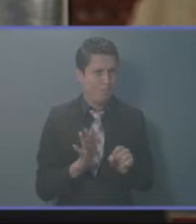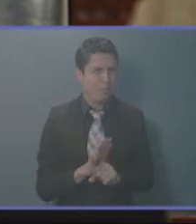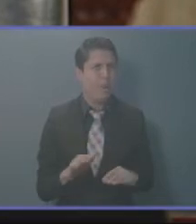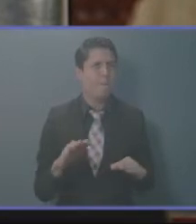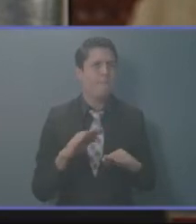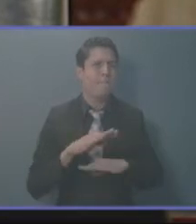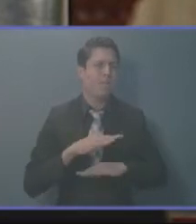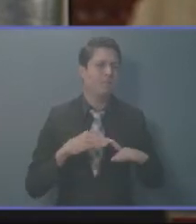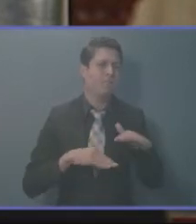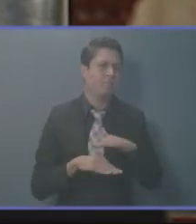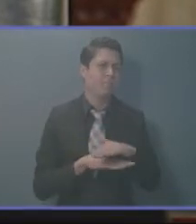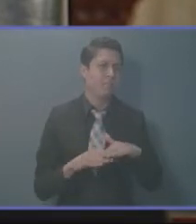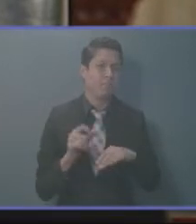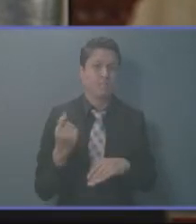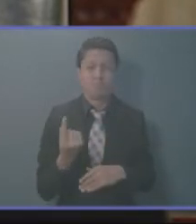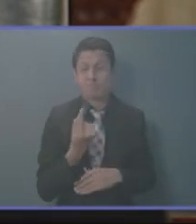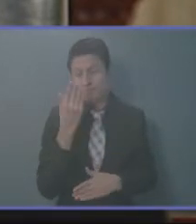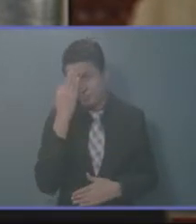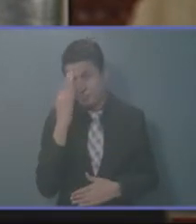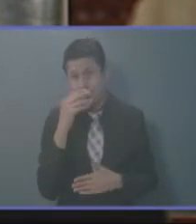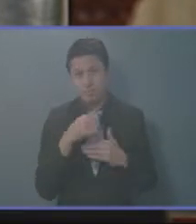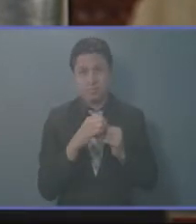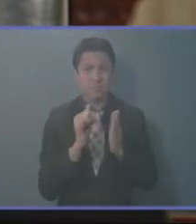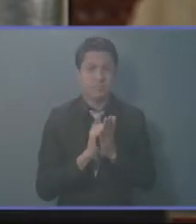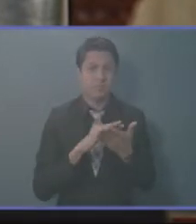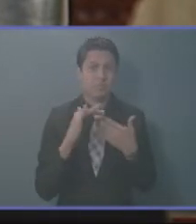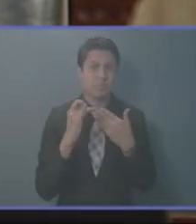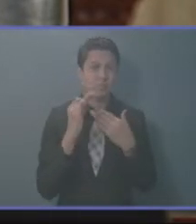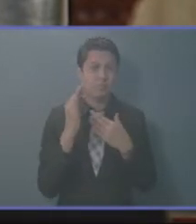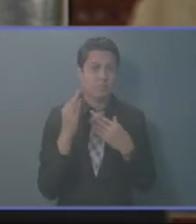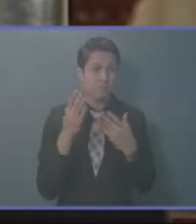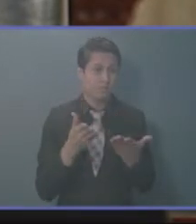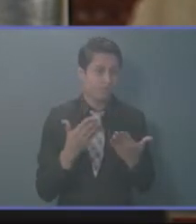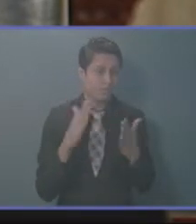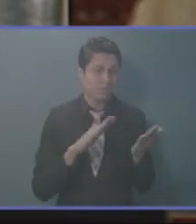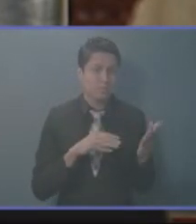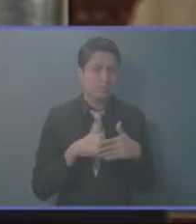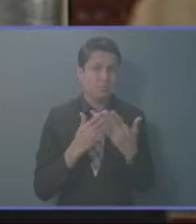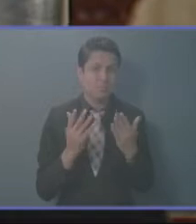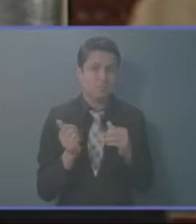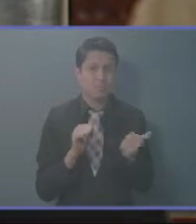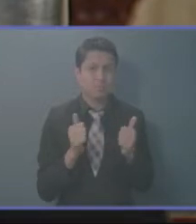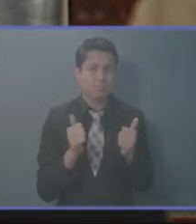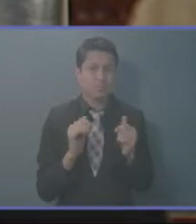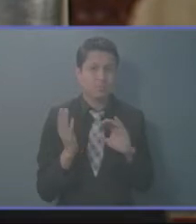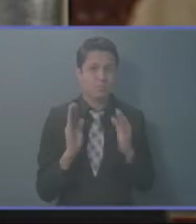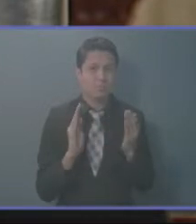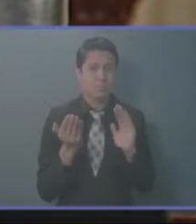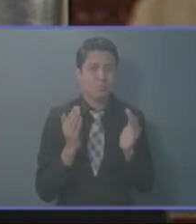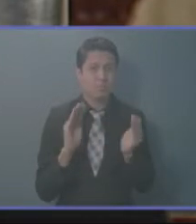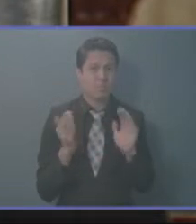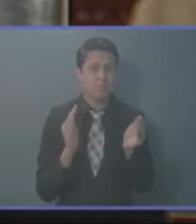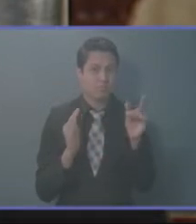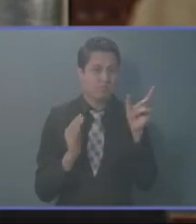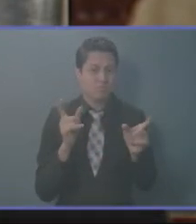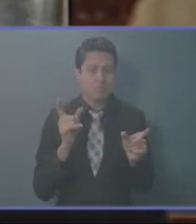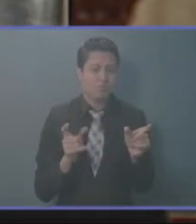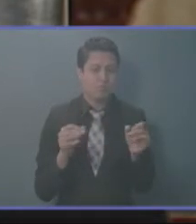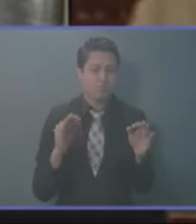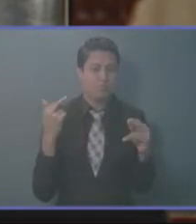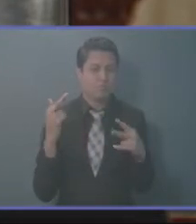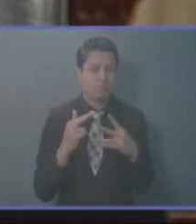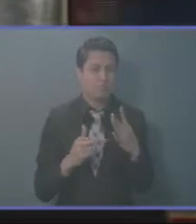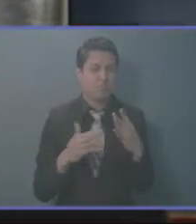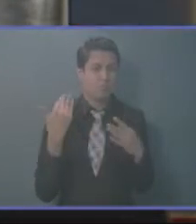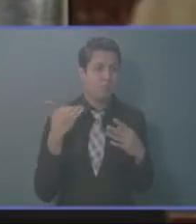momento desconocidas por la Asamblea, sin una proyección cierta y sin parámetros, de modo que se está sustituyendo por vía normativa la